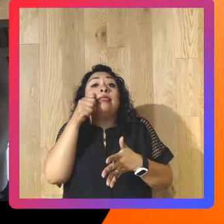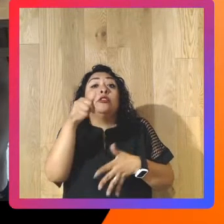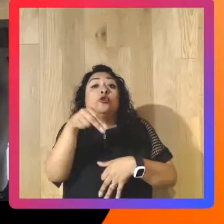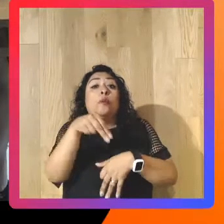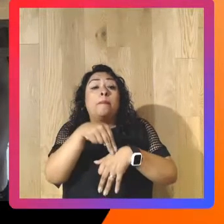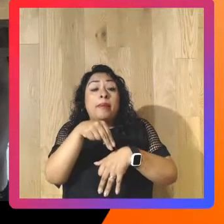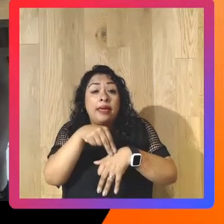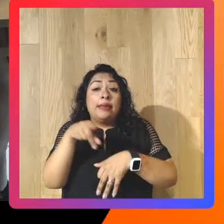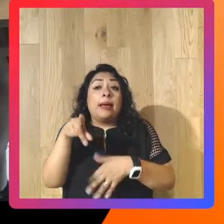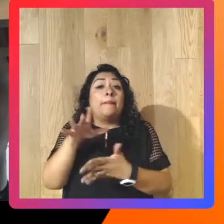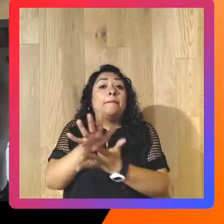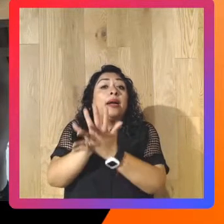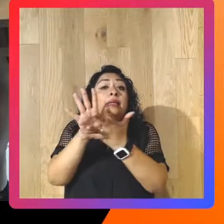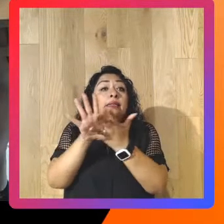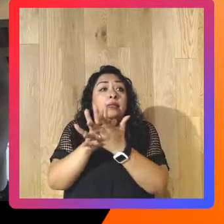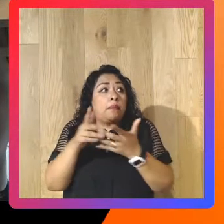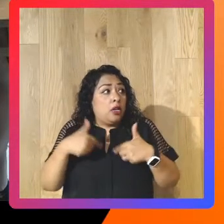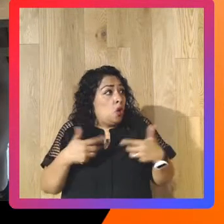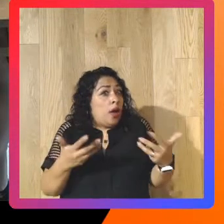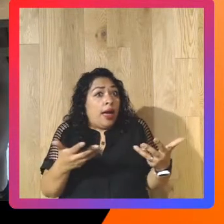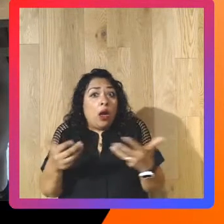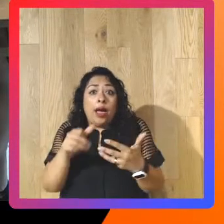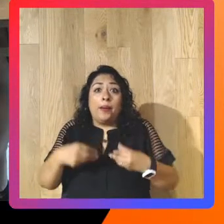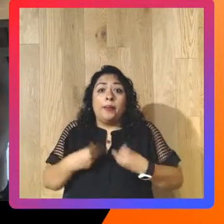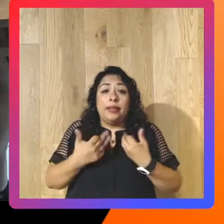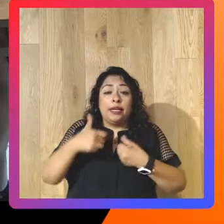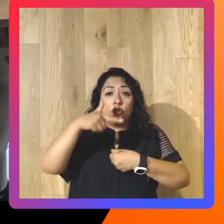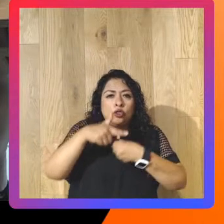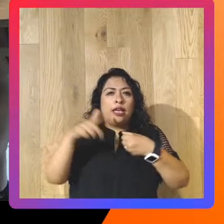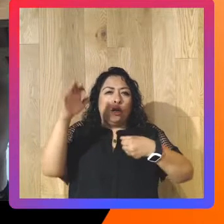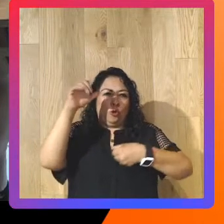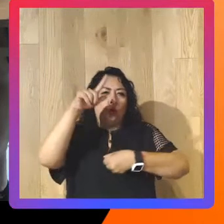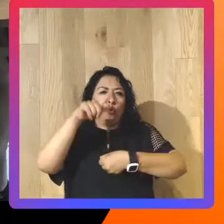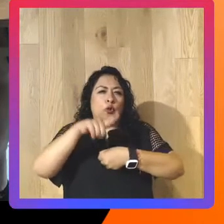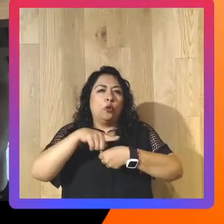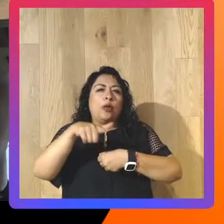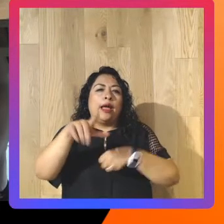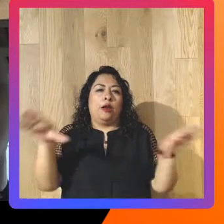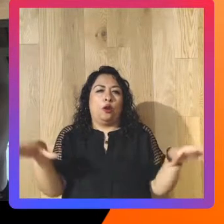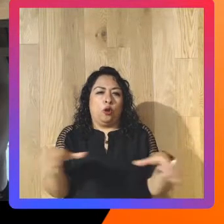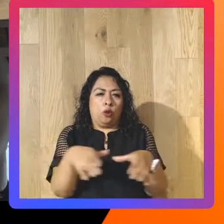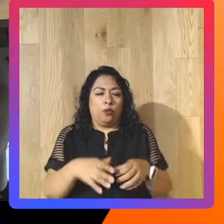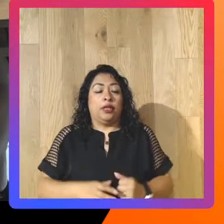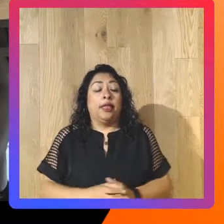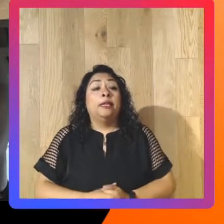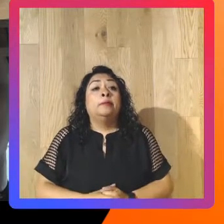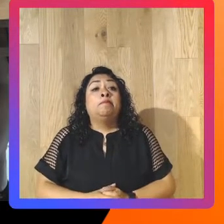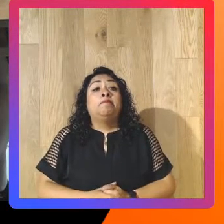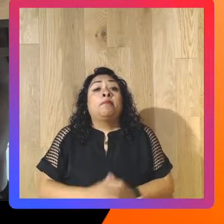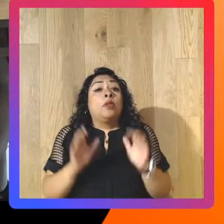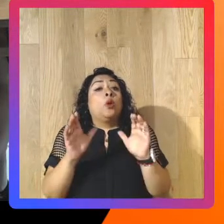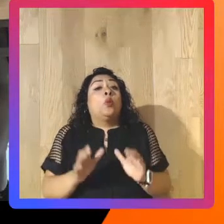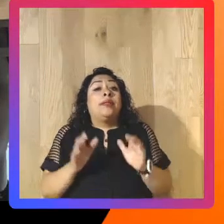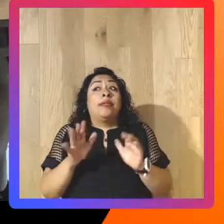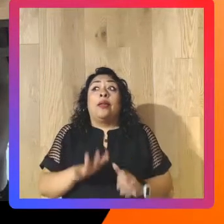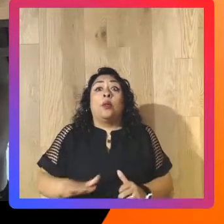médica, participar activamente en la vida social y cultural de su comunidad, el cuidado del